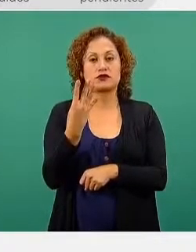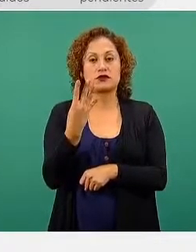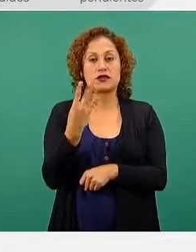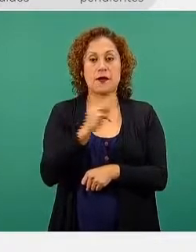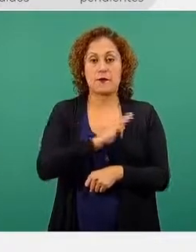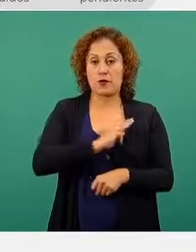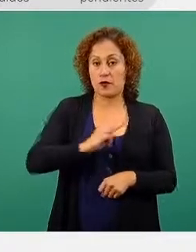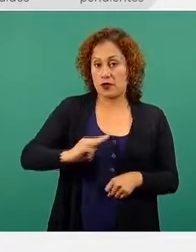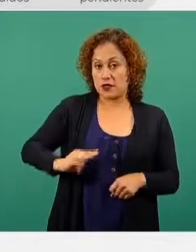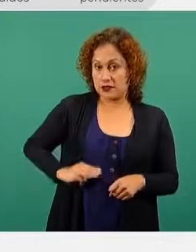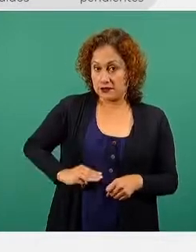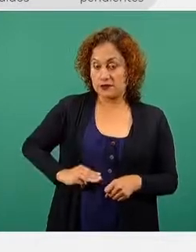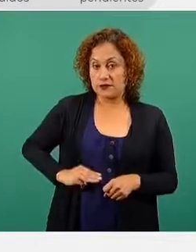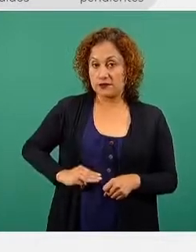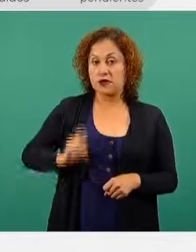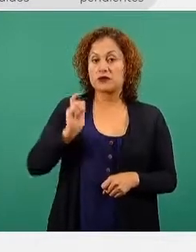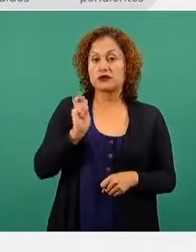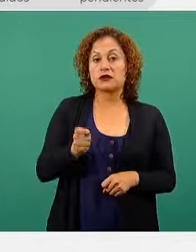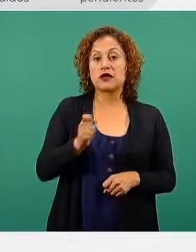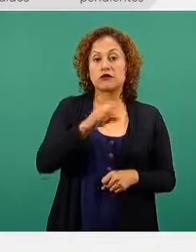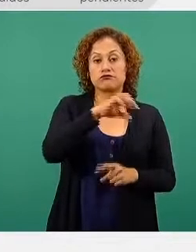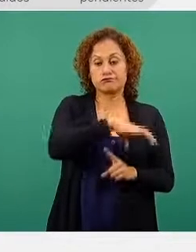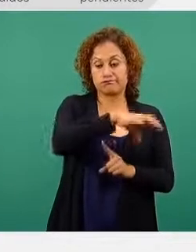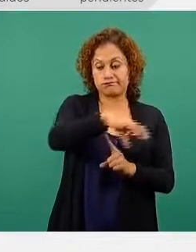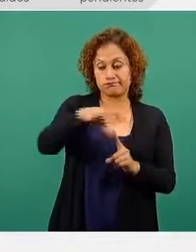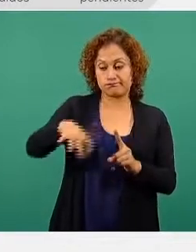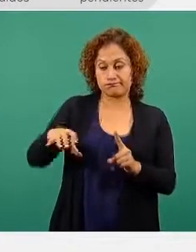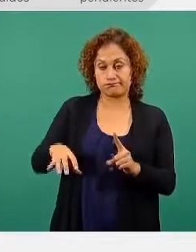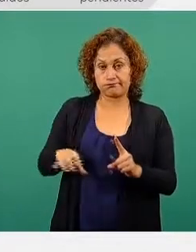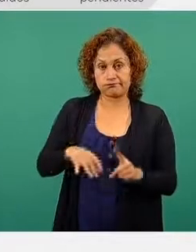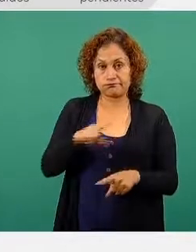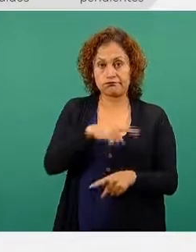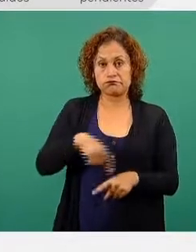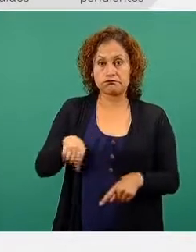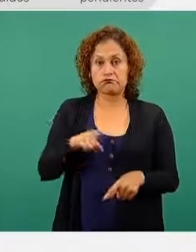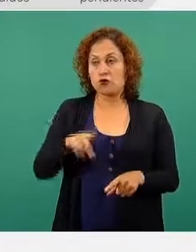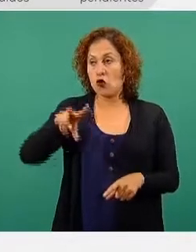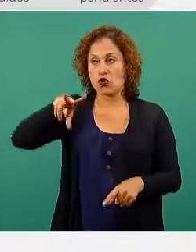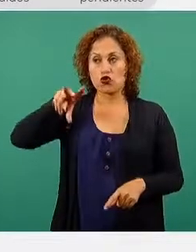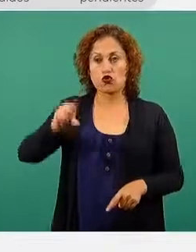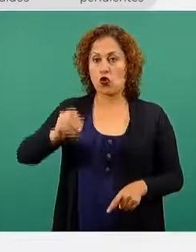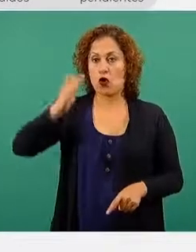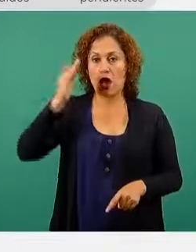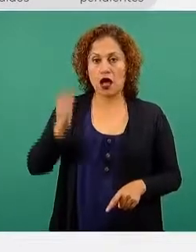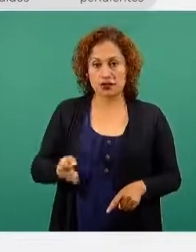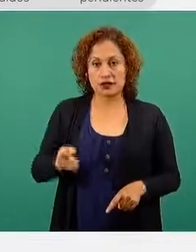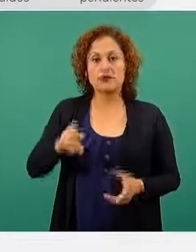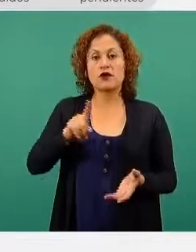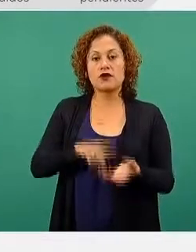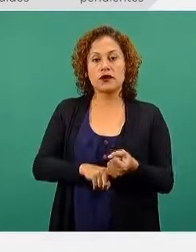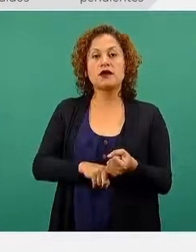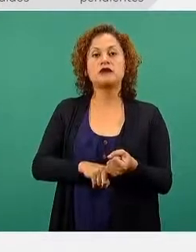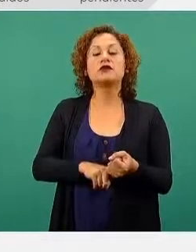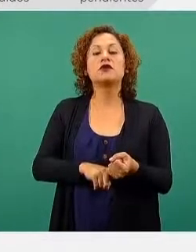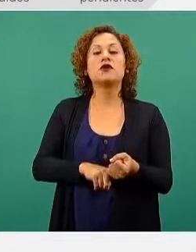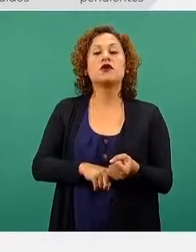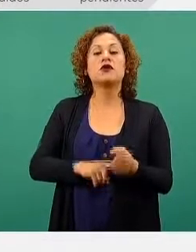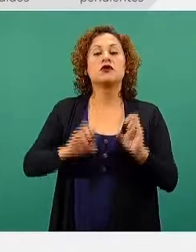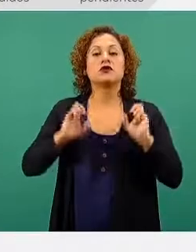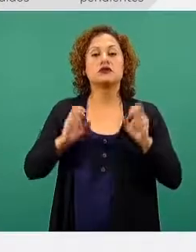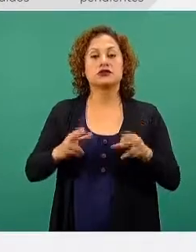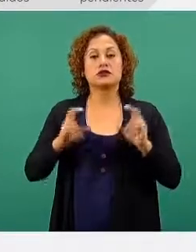municipios que de manera autónoma decidieron no vacunarse, están mayormente en el estado de Chiapas y 2 en el estado